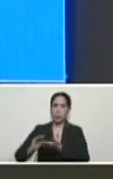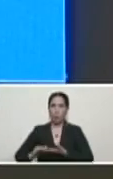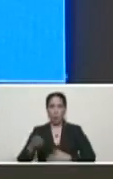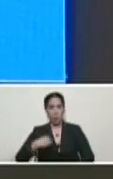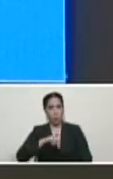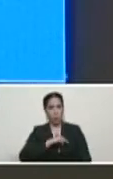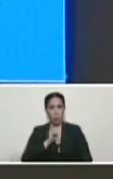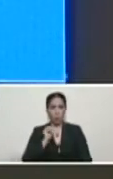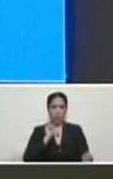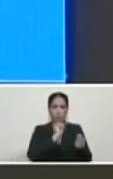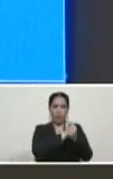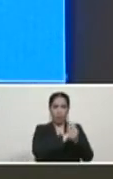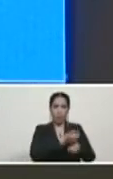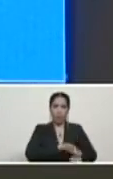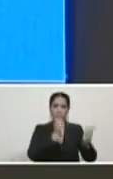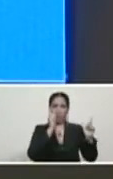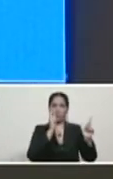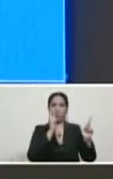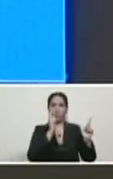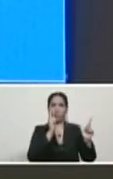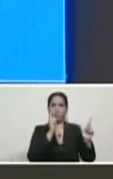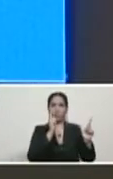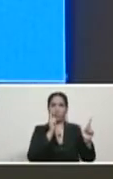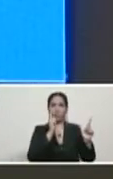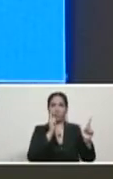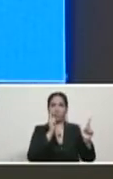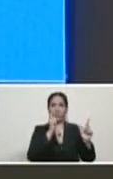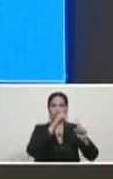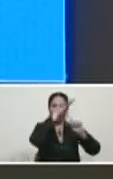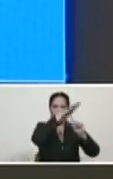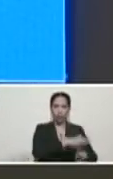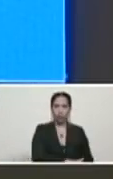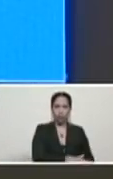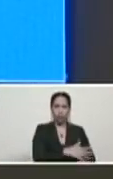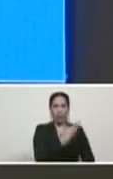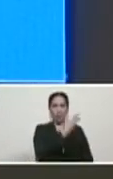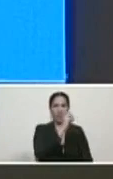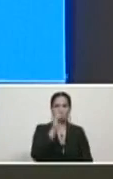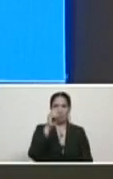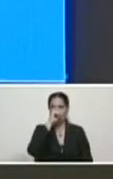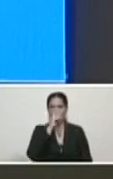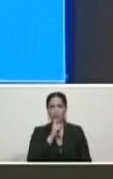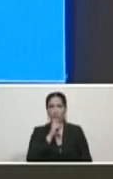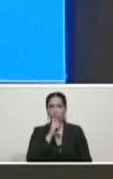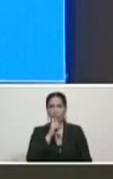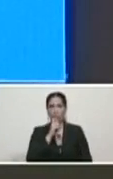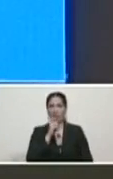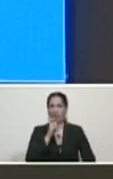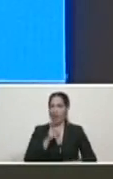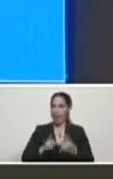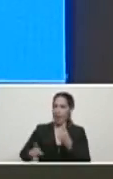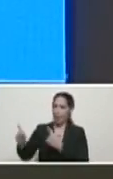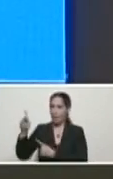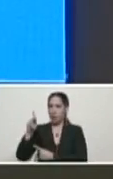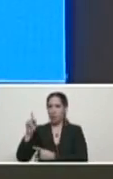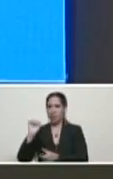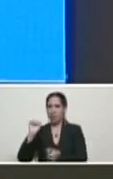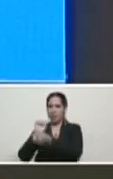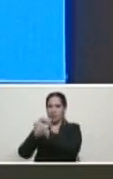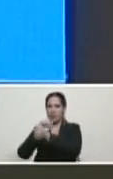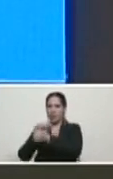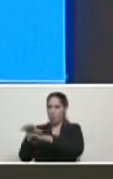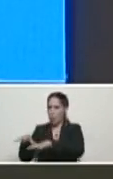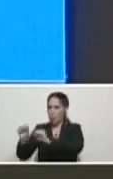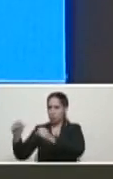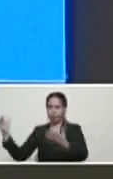esclavos liberados, oprimidos durante 300 años, y las potencias esclavistas, colonizadoras